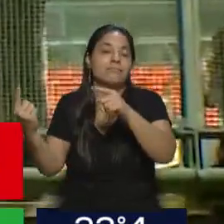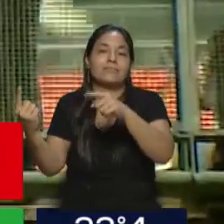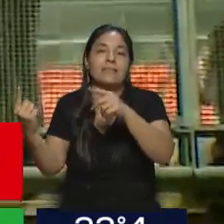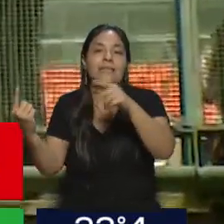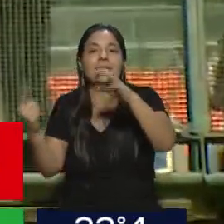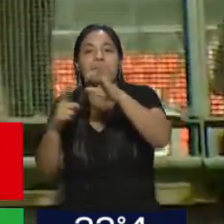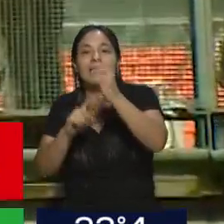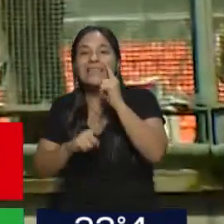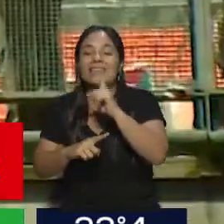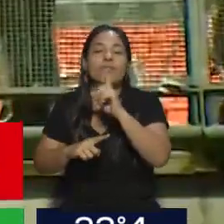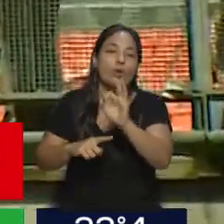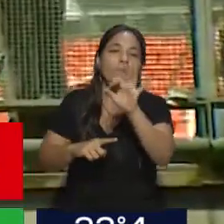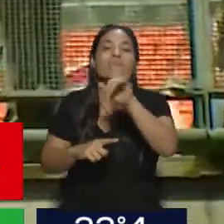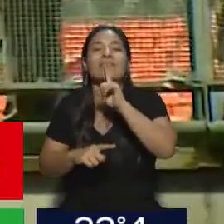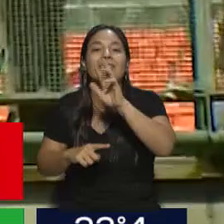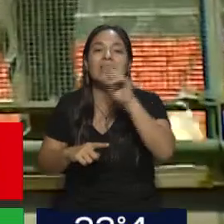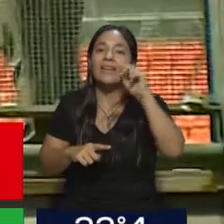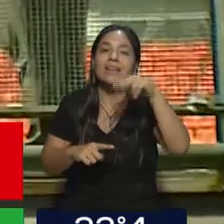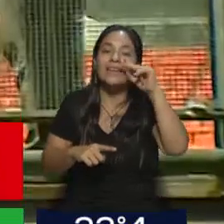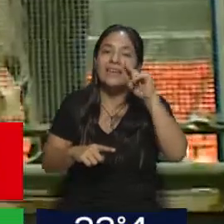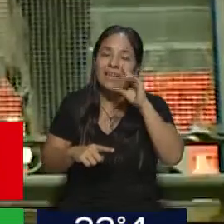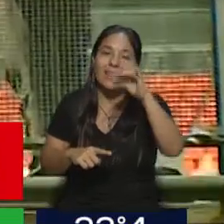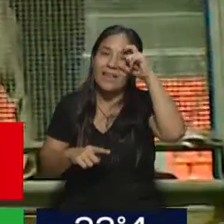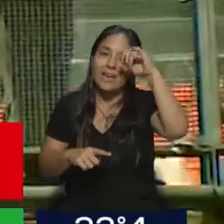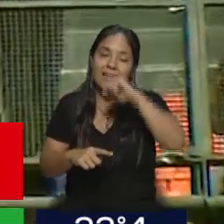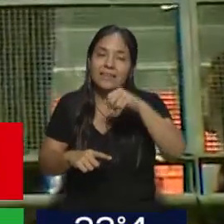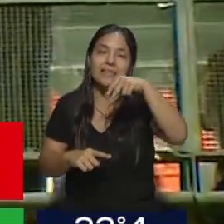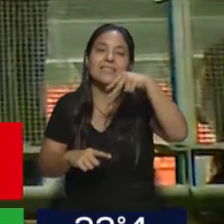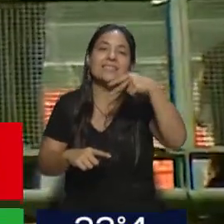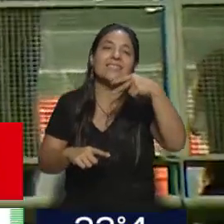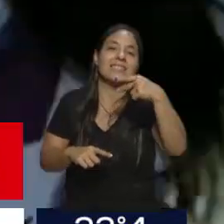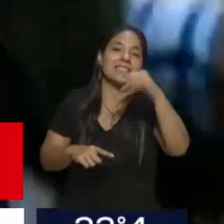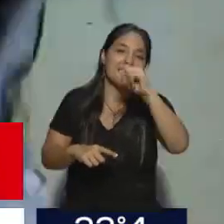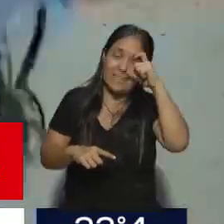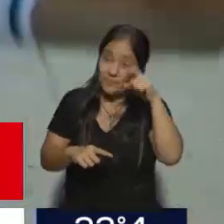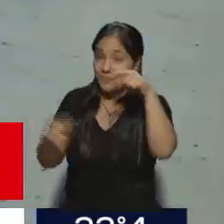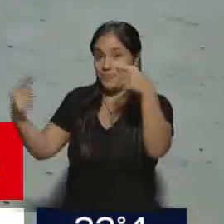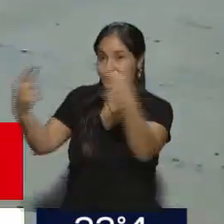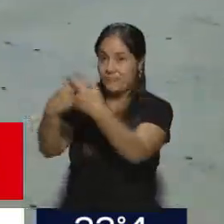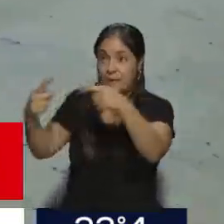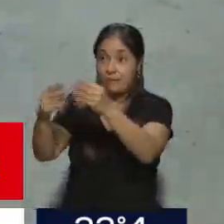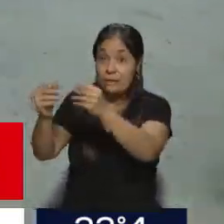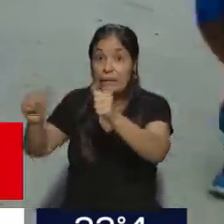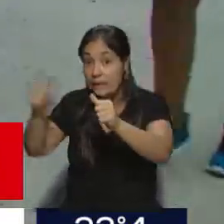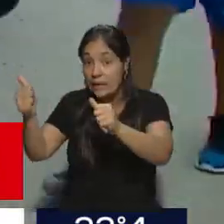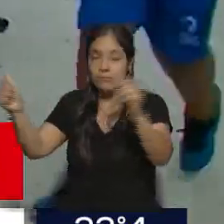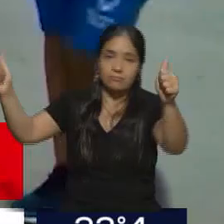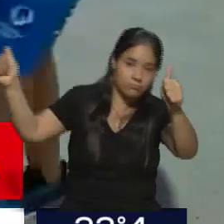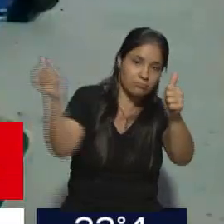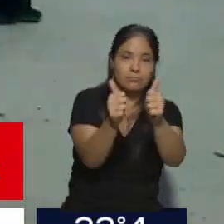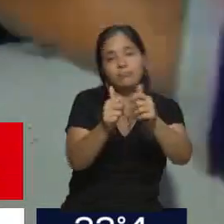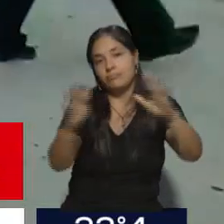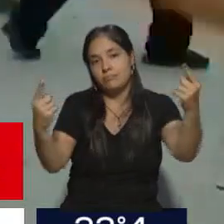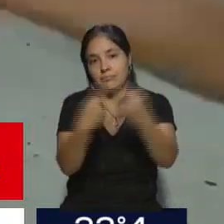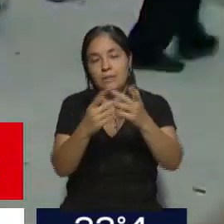para luego ya sí poder acceder a la fase de grupos de la Copa Libertadores. Es decir, que si Godoy Cruz sigue avanzando, tendrá al menos 4 partidos